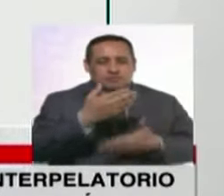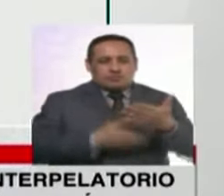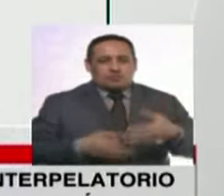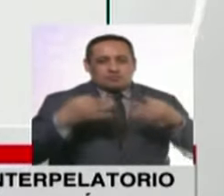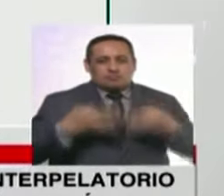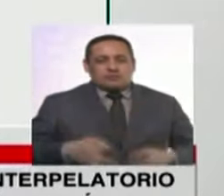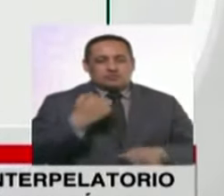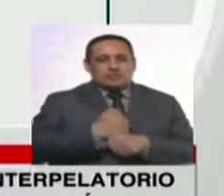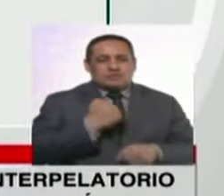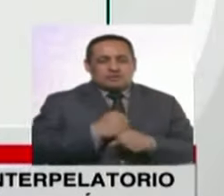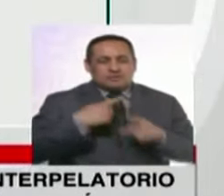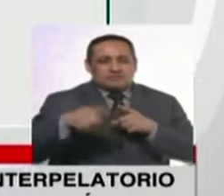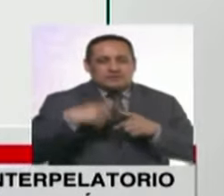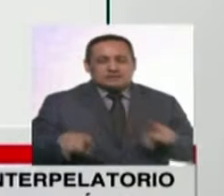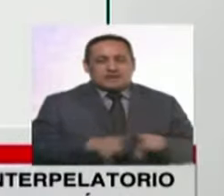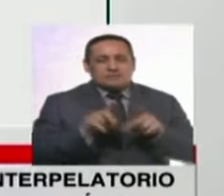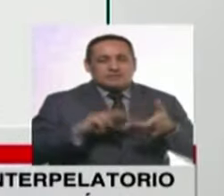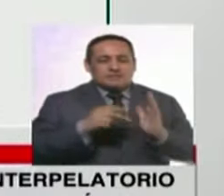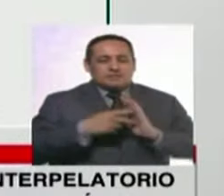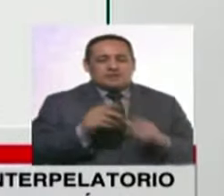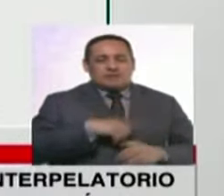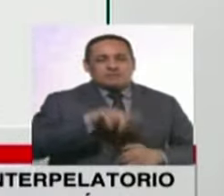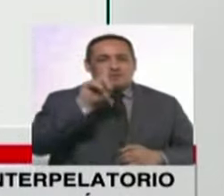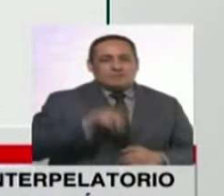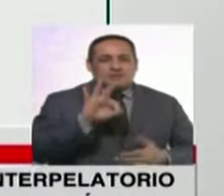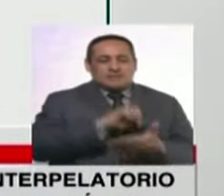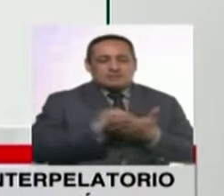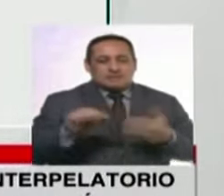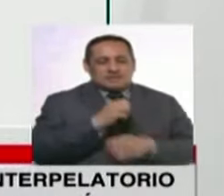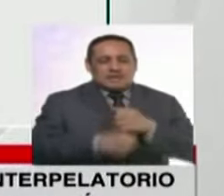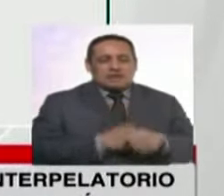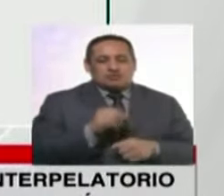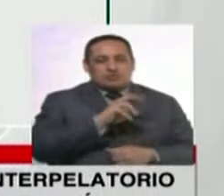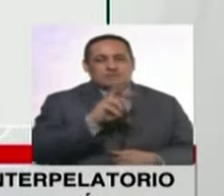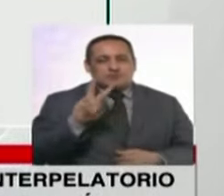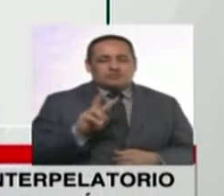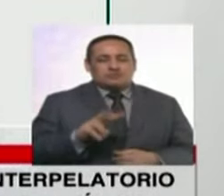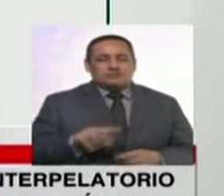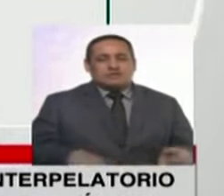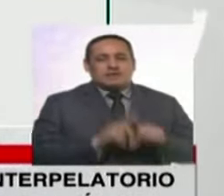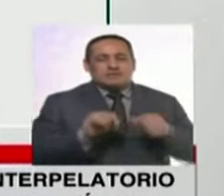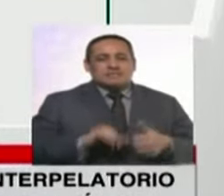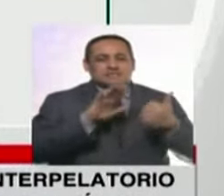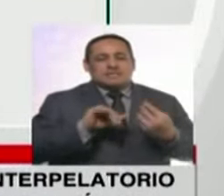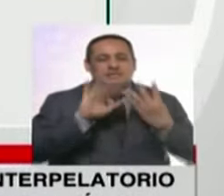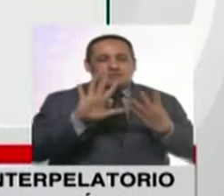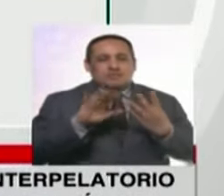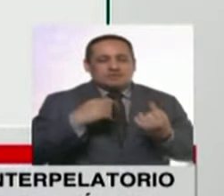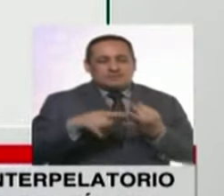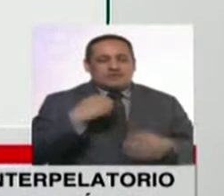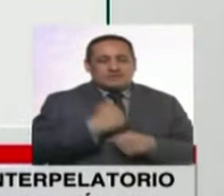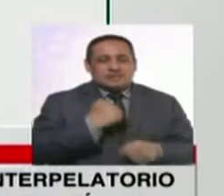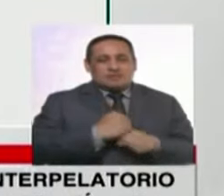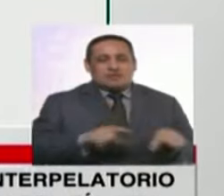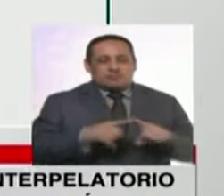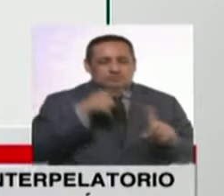cumplimiento de las acciones estratégicas corresponde al primer trimestre 2022 69 acciones